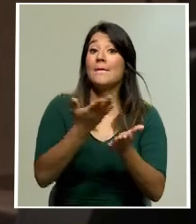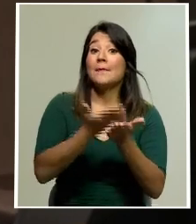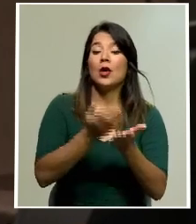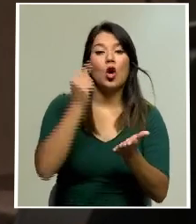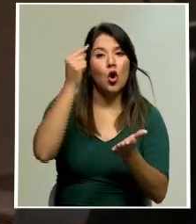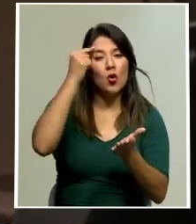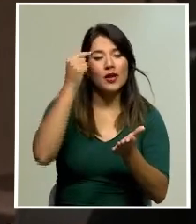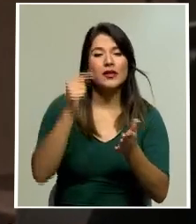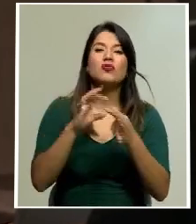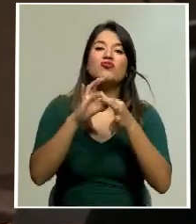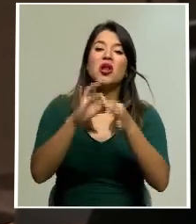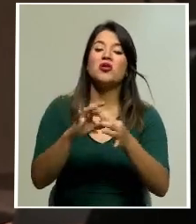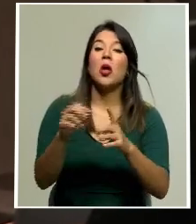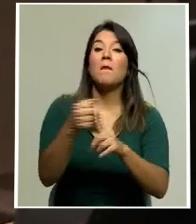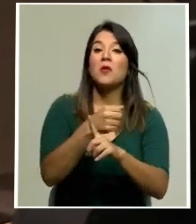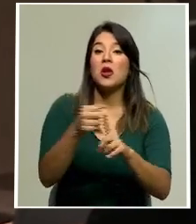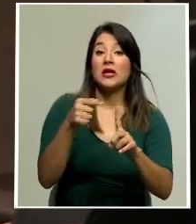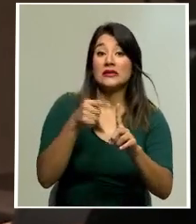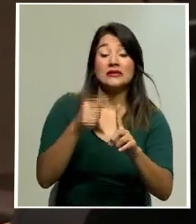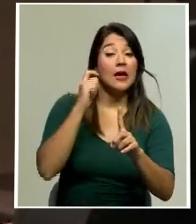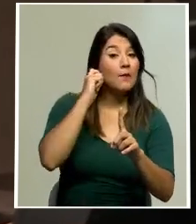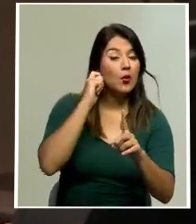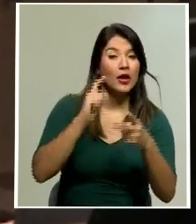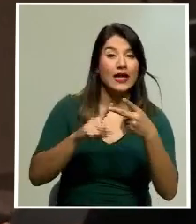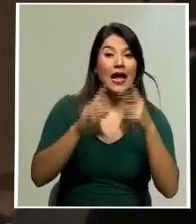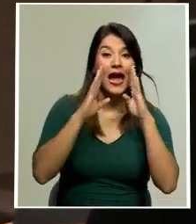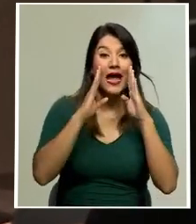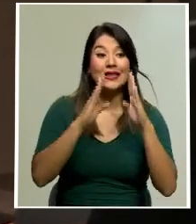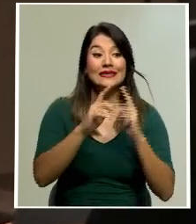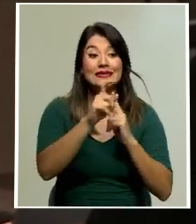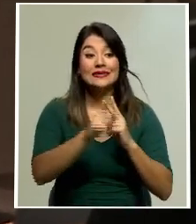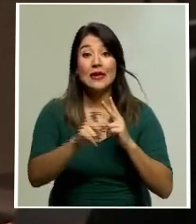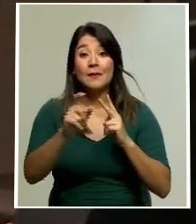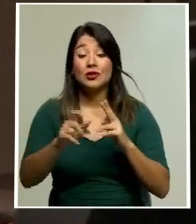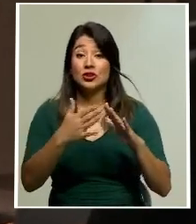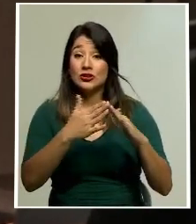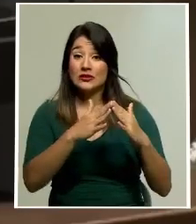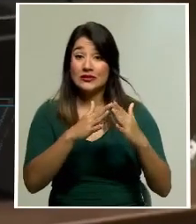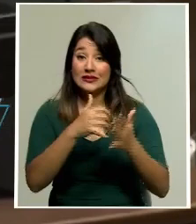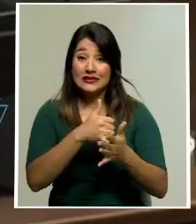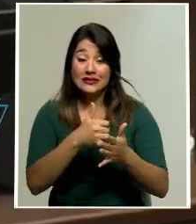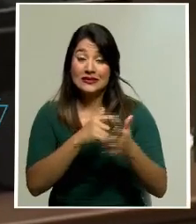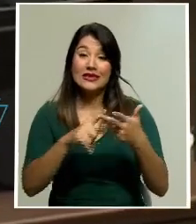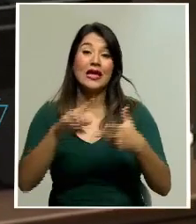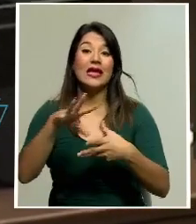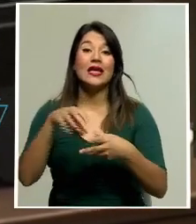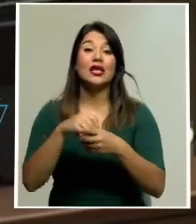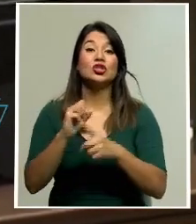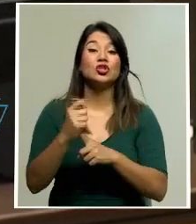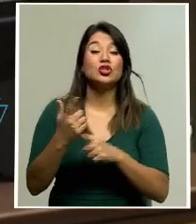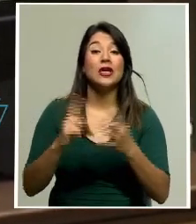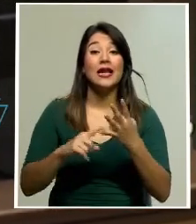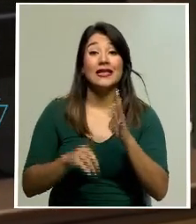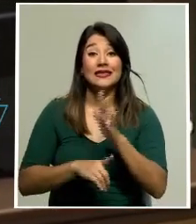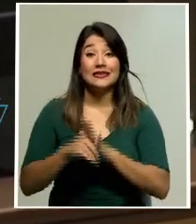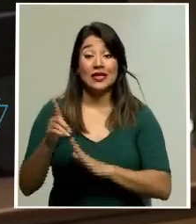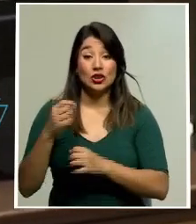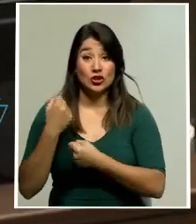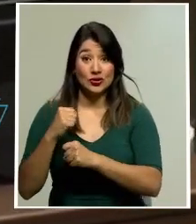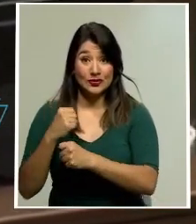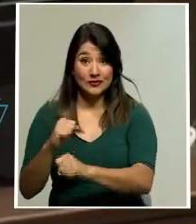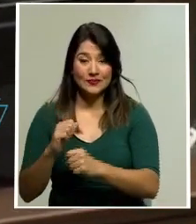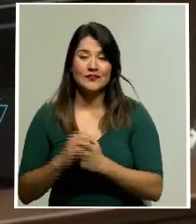de ley sobre la violencia contra las mujeres, atención a poblaciones vulnerables, inclusión social y desarrollo municipal. Esta